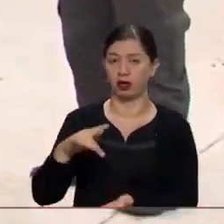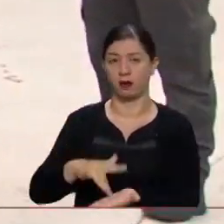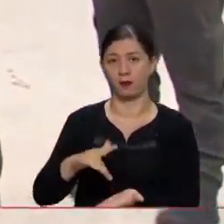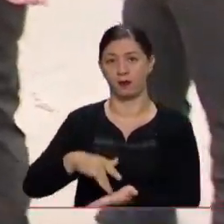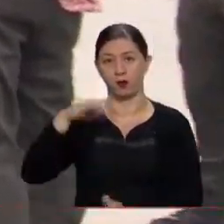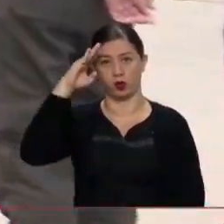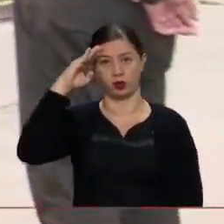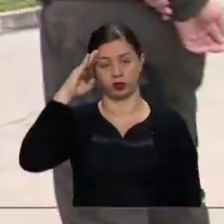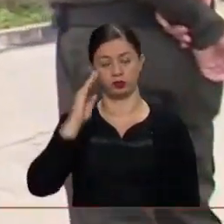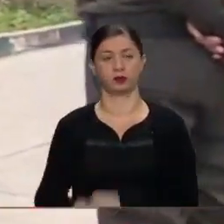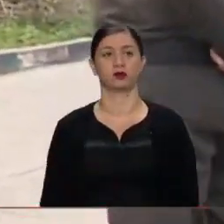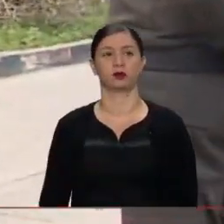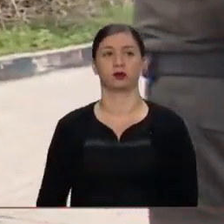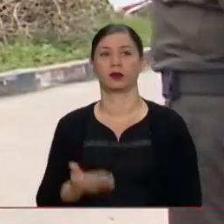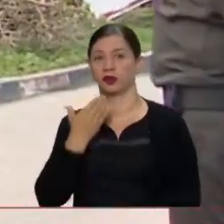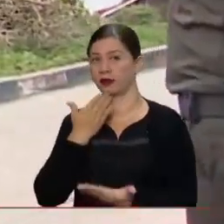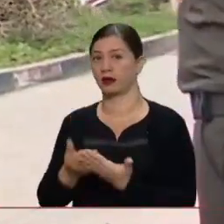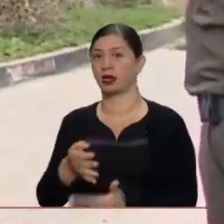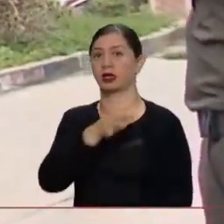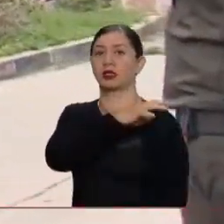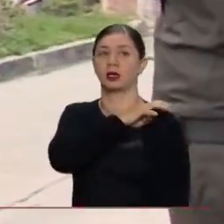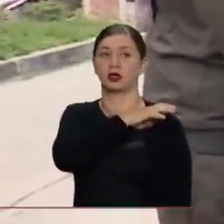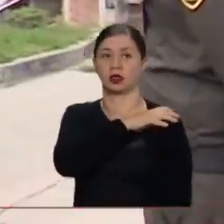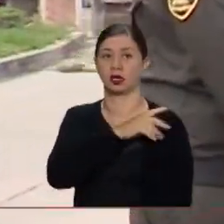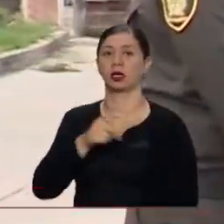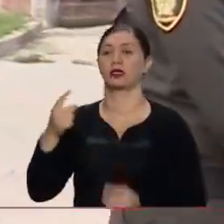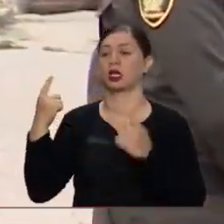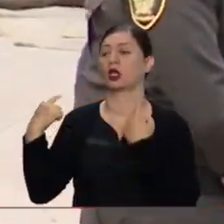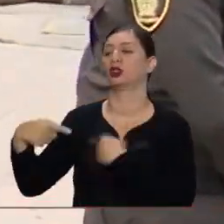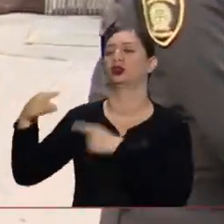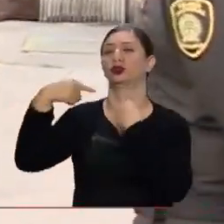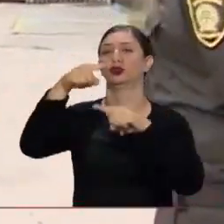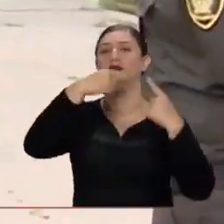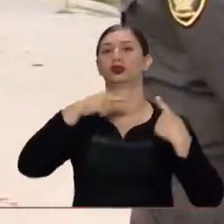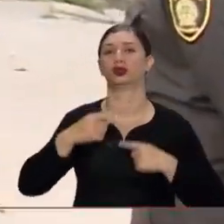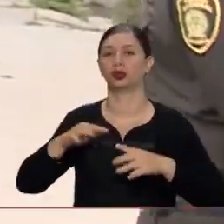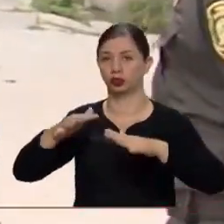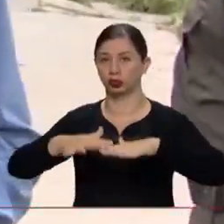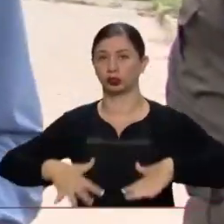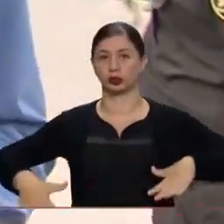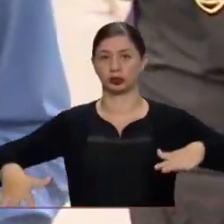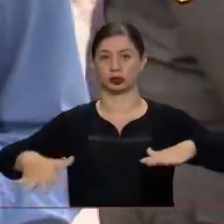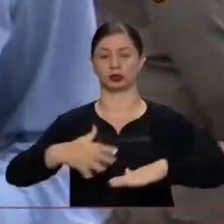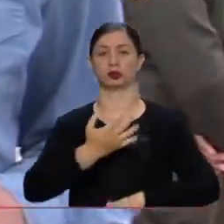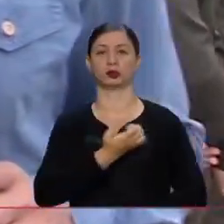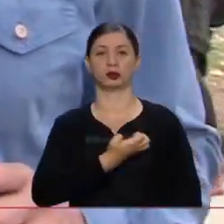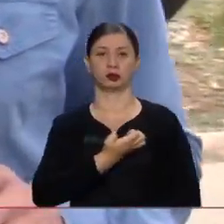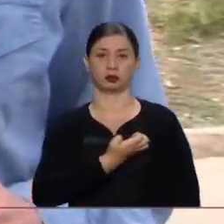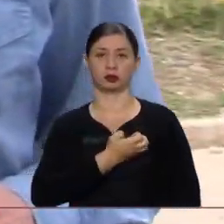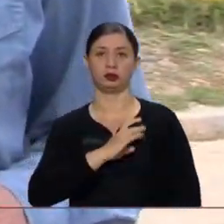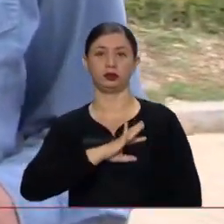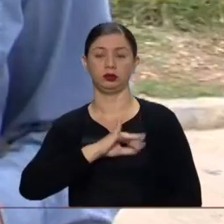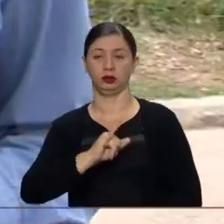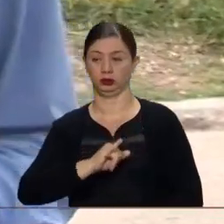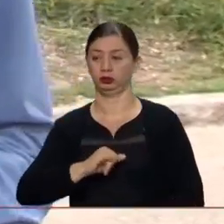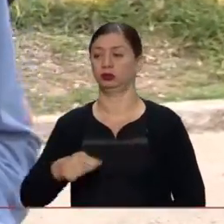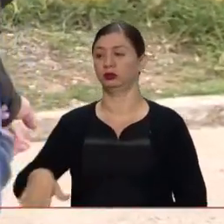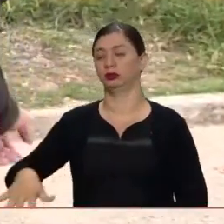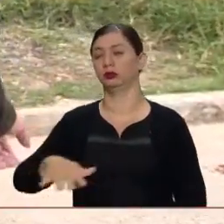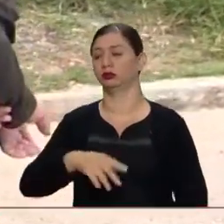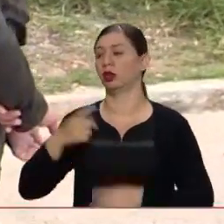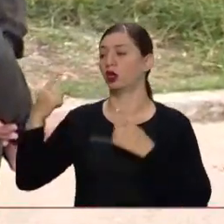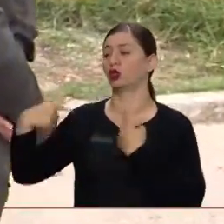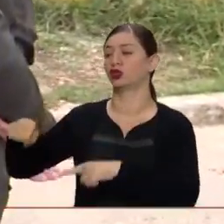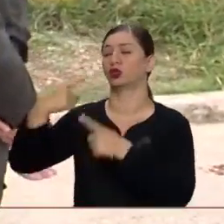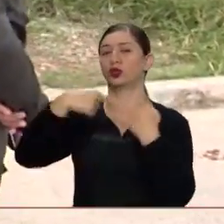cierto, muchas gracias, coronel. Es cierto, esta es una zona turística que han sido impulsado por parte de la administración municipal para